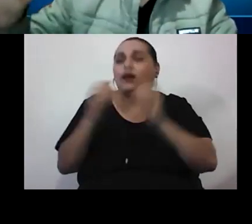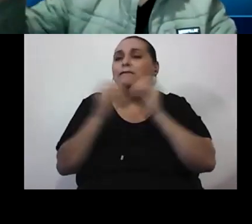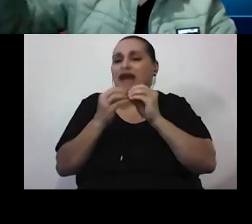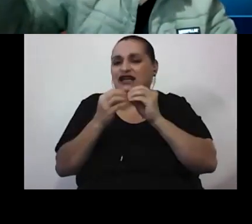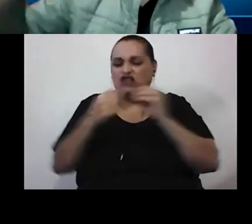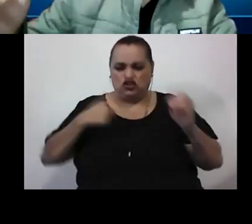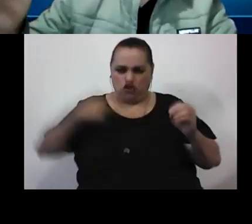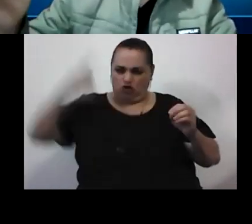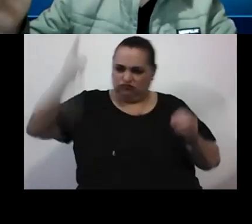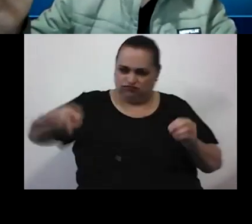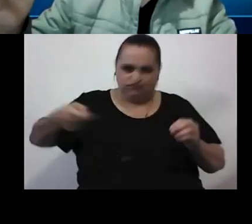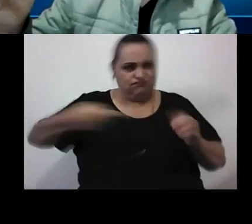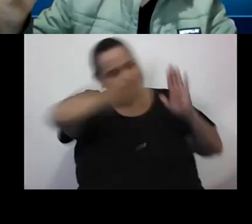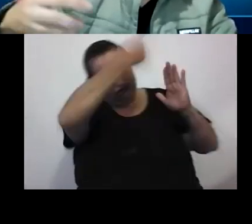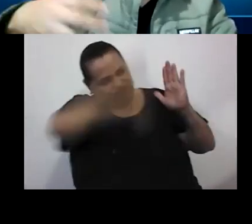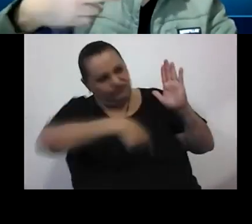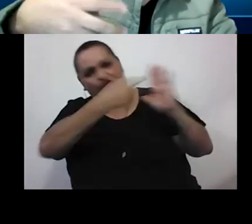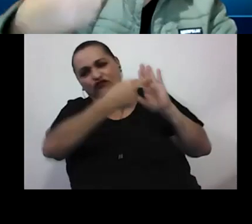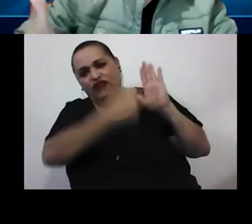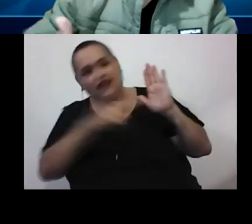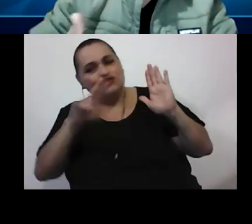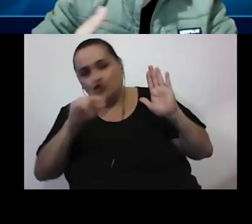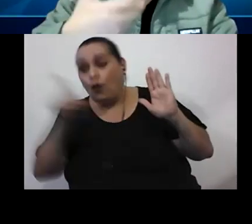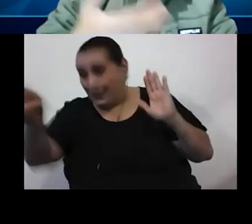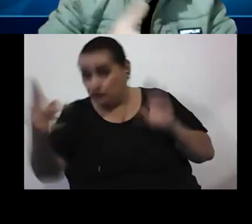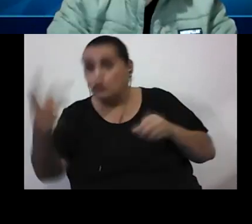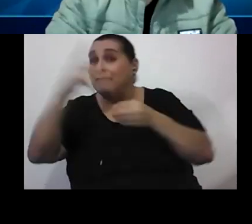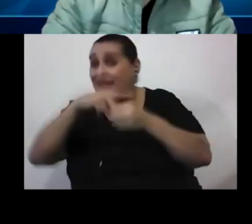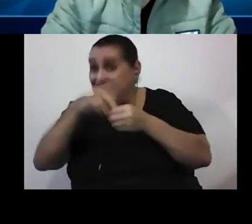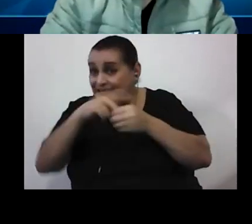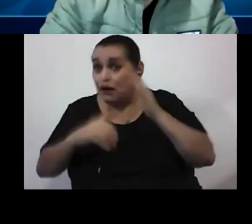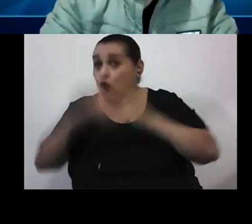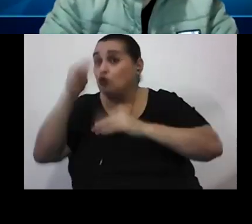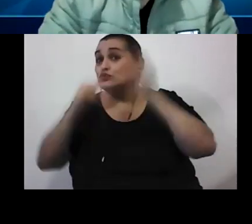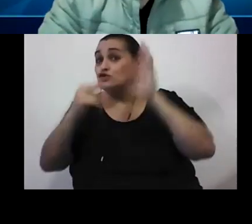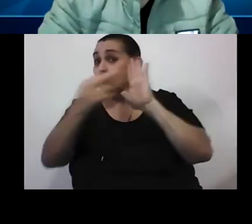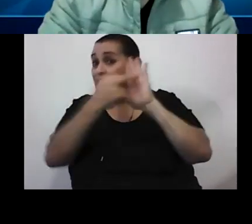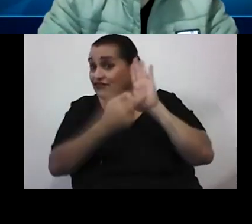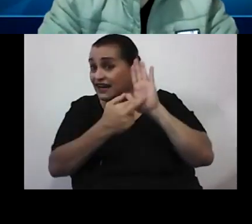pongo la lista, estas son las reglas. No, cuando ellos participan en la construcción, tiene más sentido.